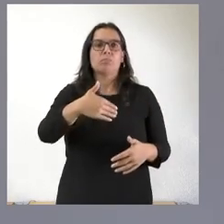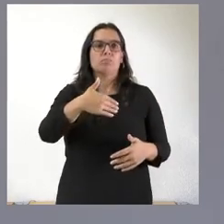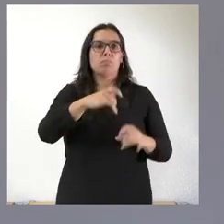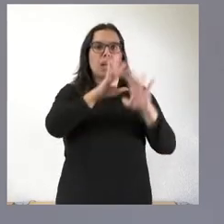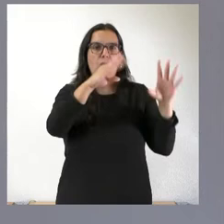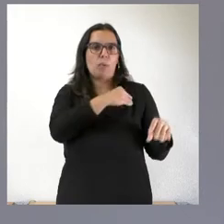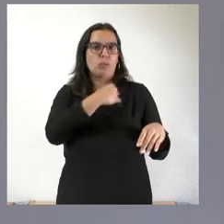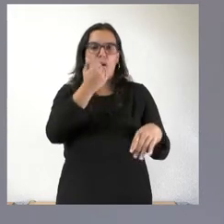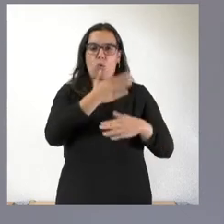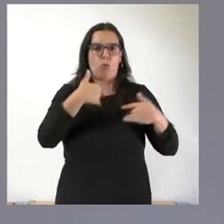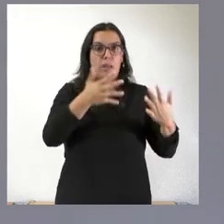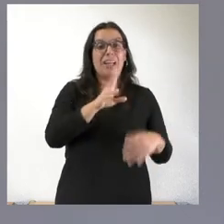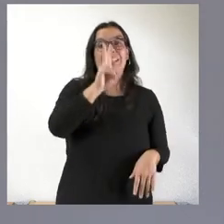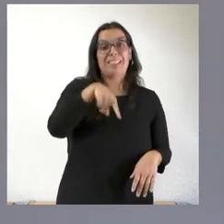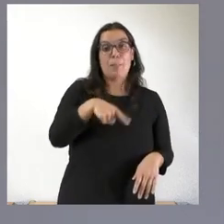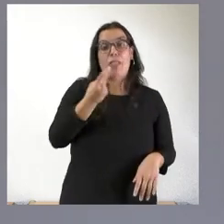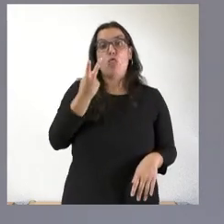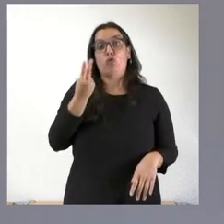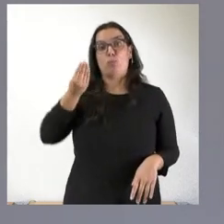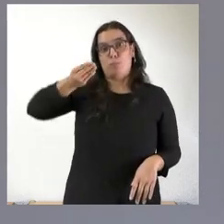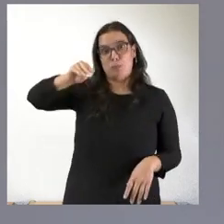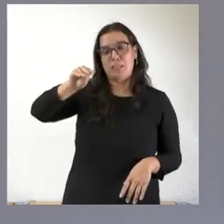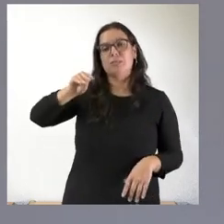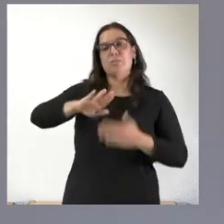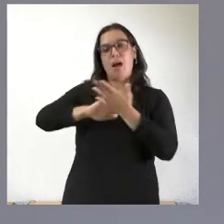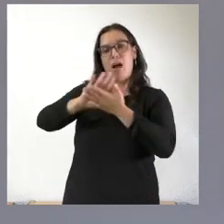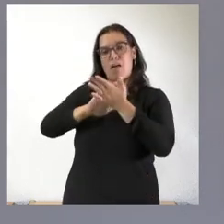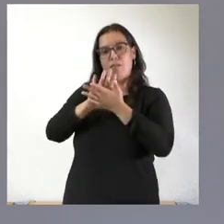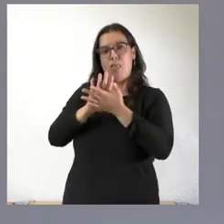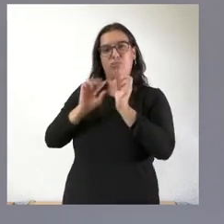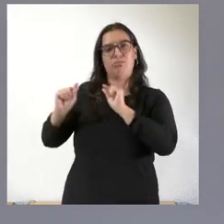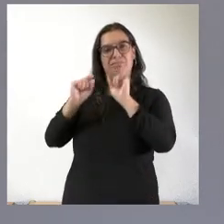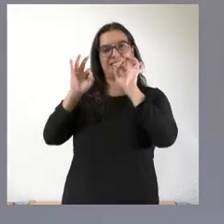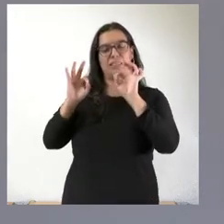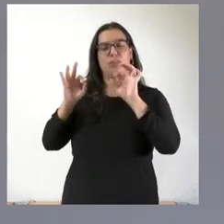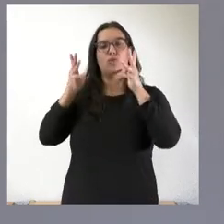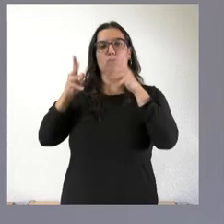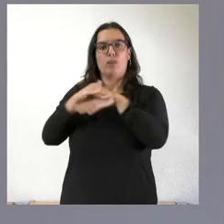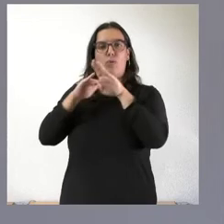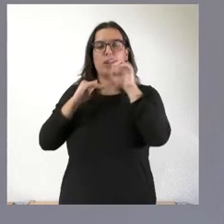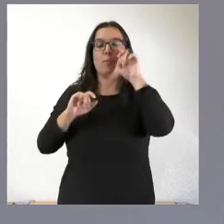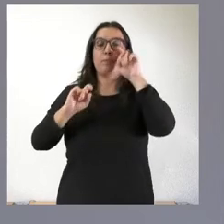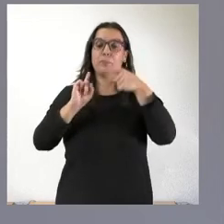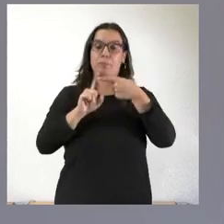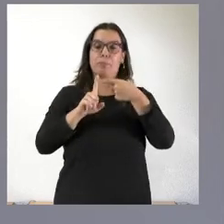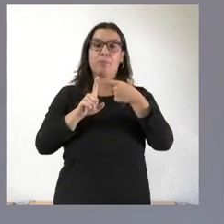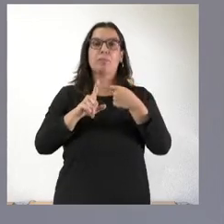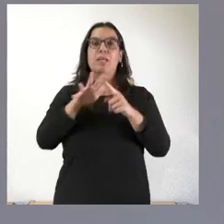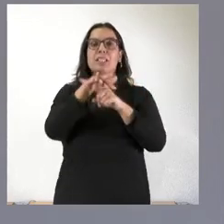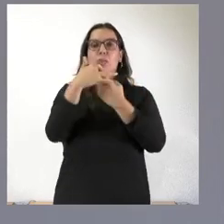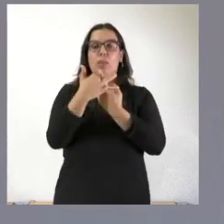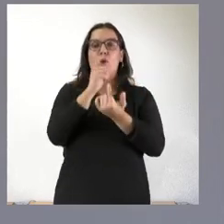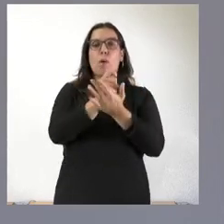aclaración, 2 elementos más que hemos repasado en el Consejo de Gobierno. Por un lado, informado sobre la situación del